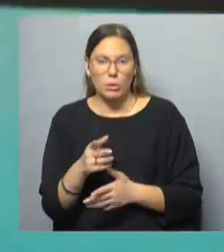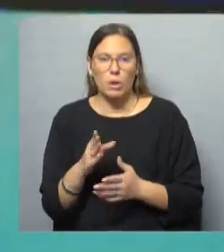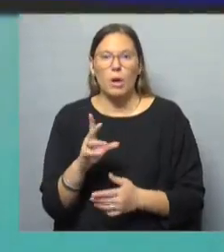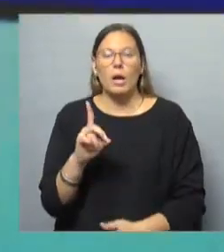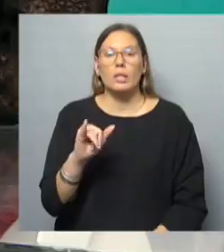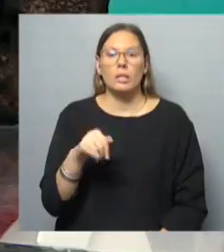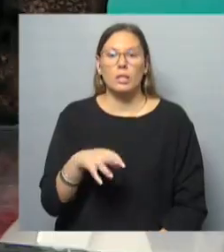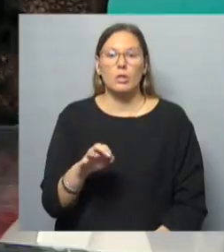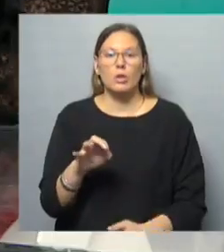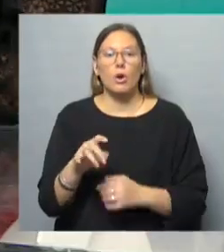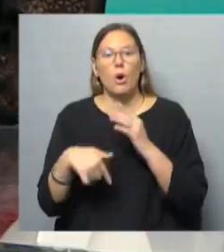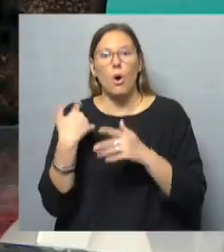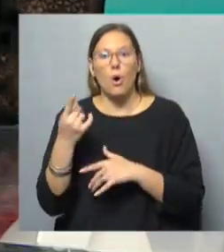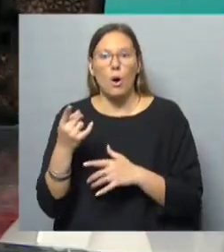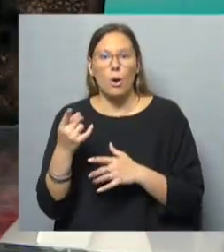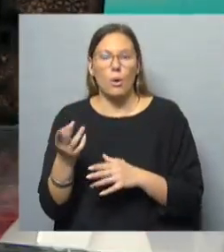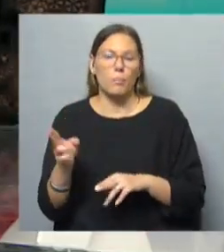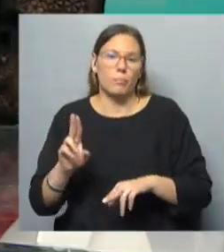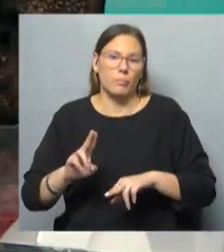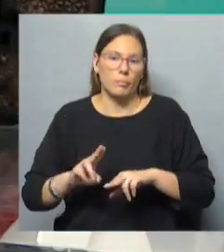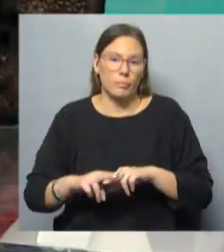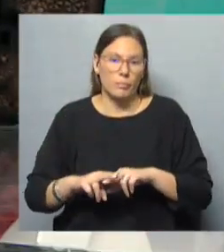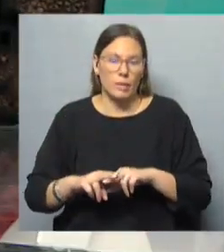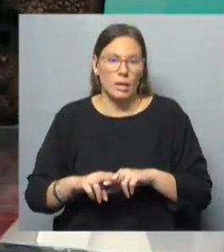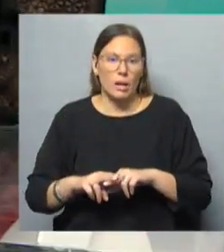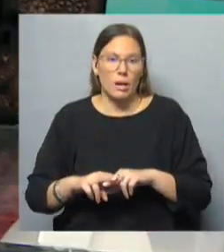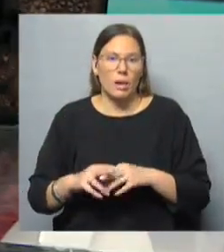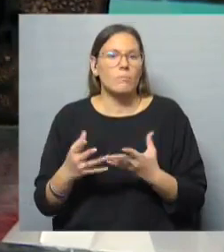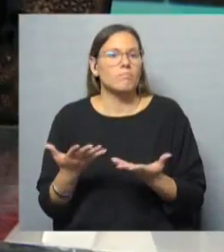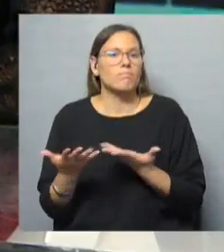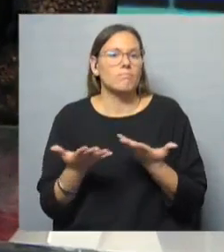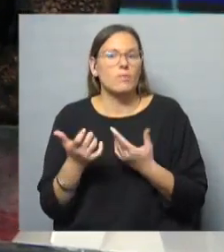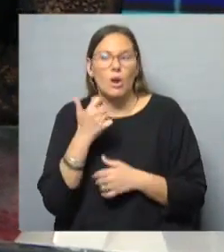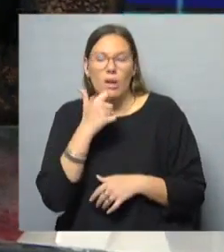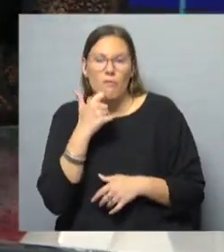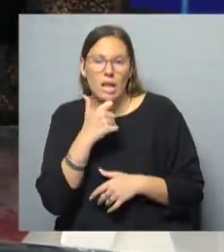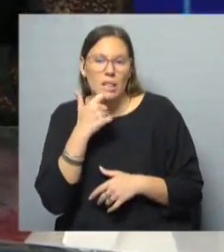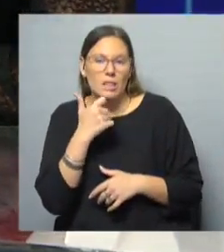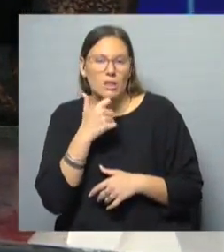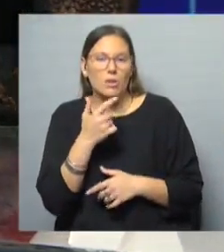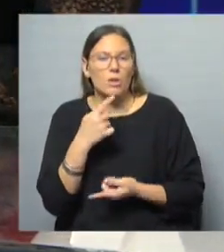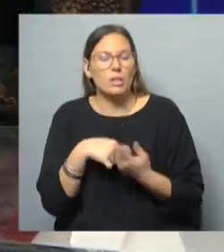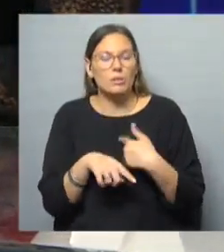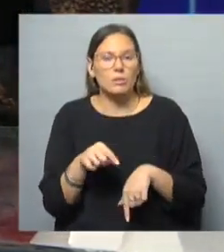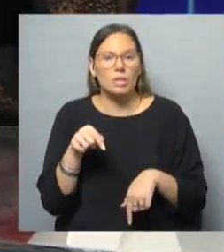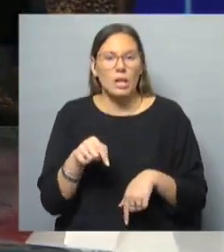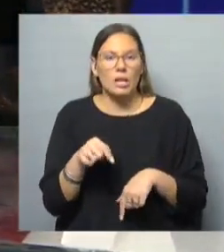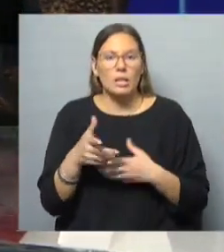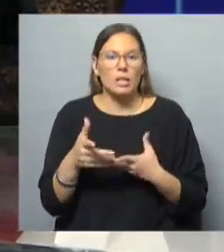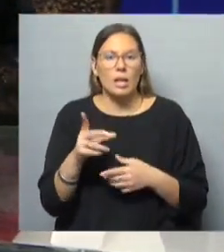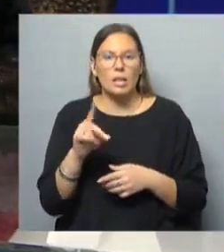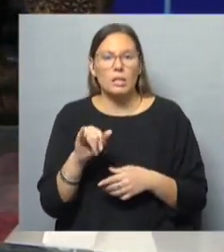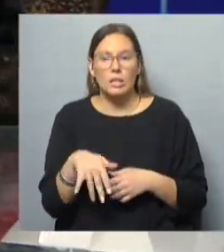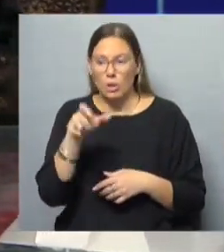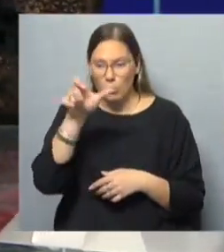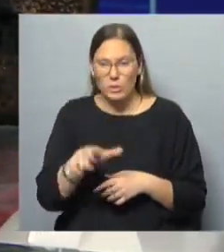gira a otro mundo, nada, quedó como eso inconcluso, ¿viste? Y creo que en esto de que Dino siempre fue